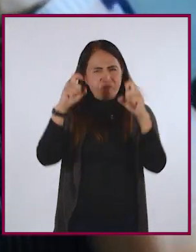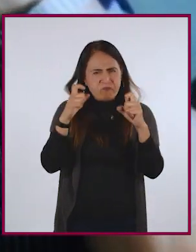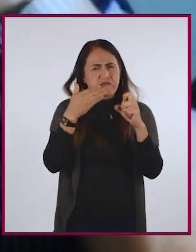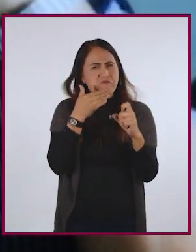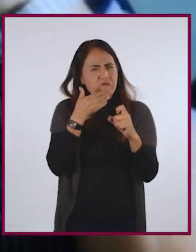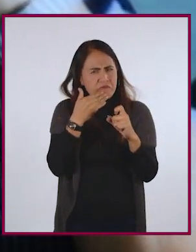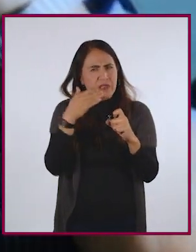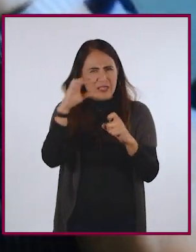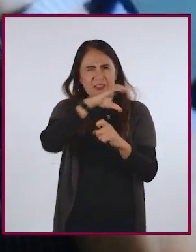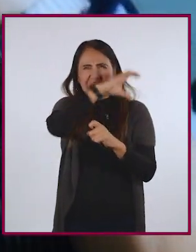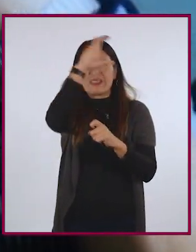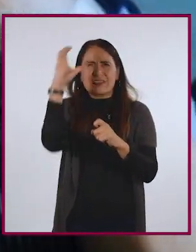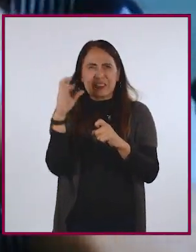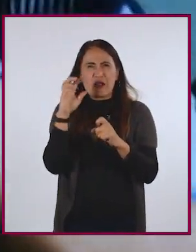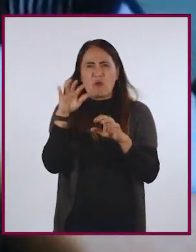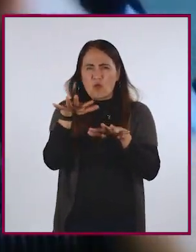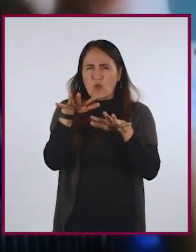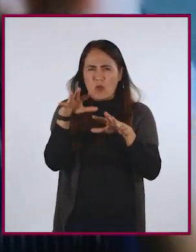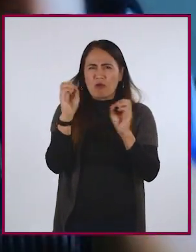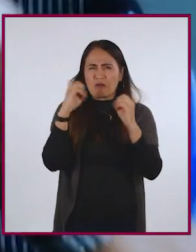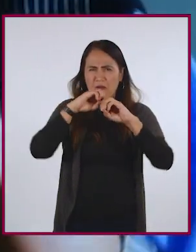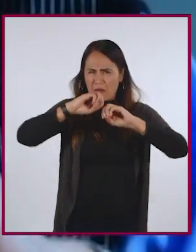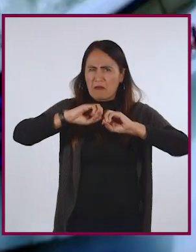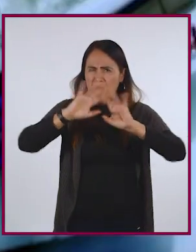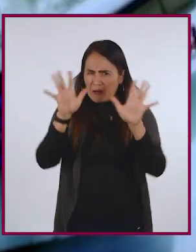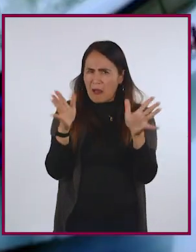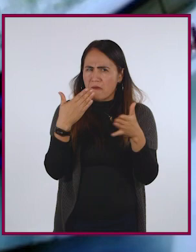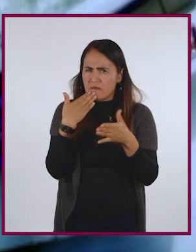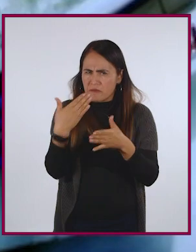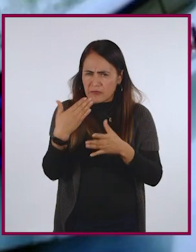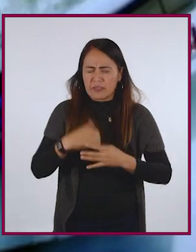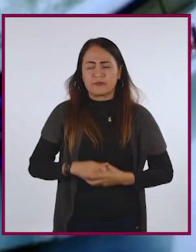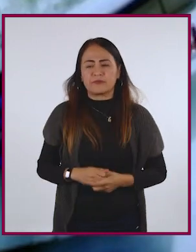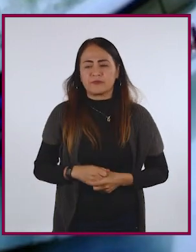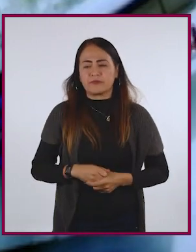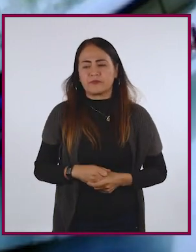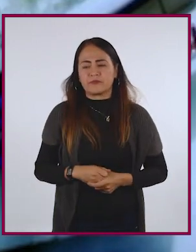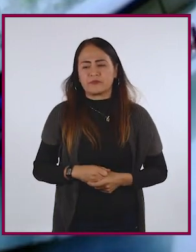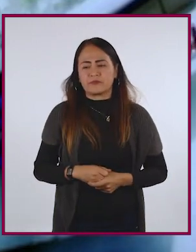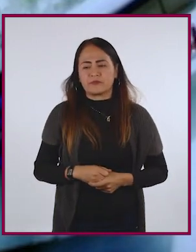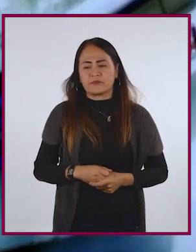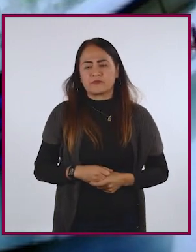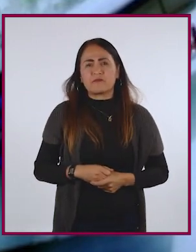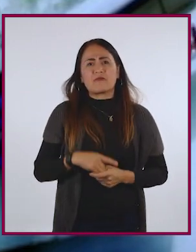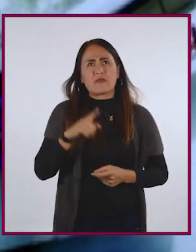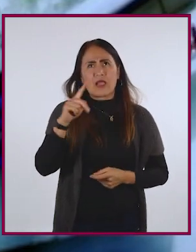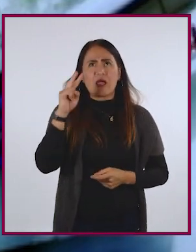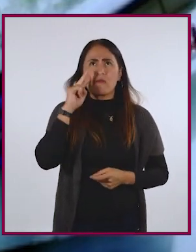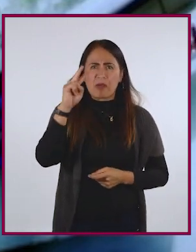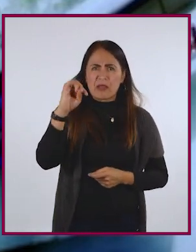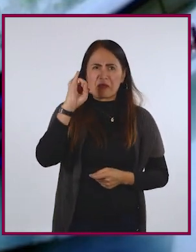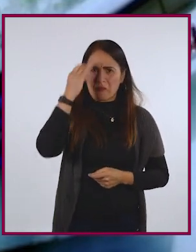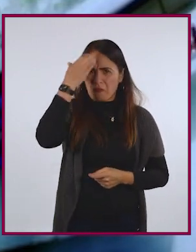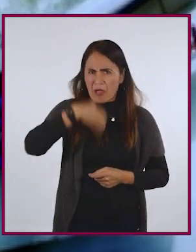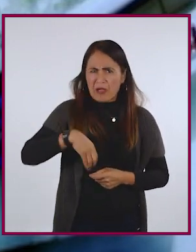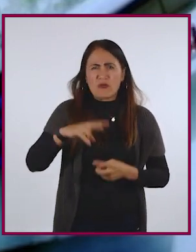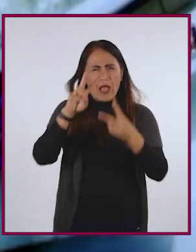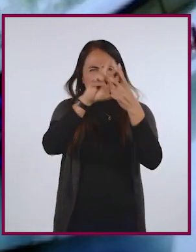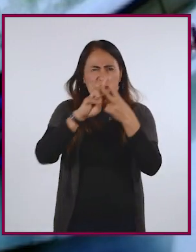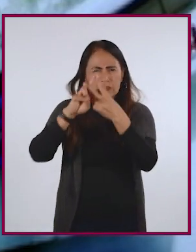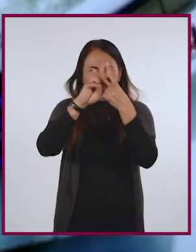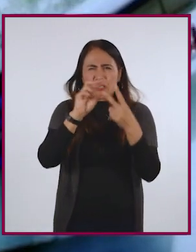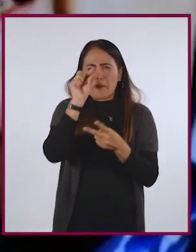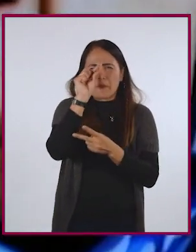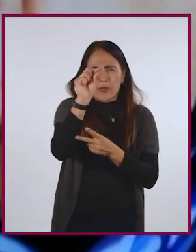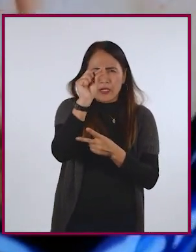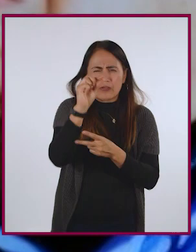tomar fotografías del cielo con una claridad impresionante. En todo el campo se pueden ver muy bien definidas las imágenes. Una